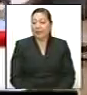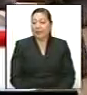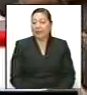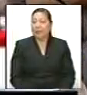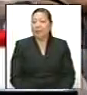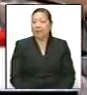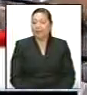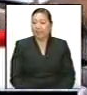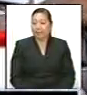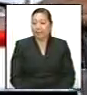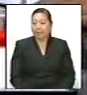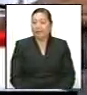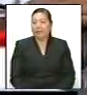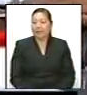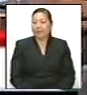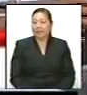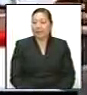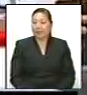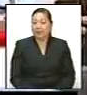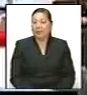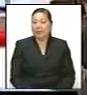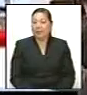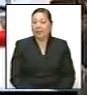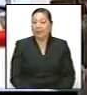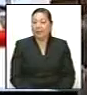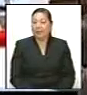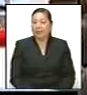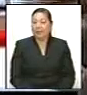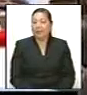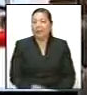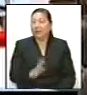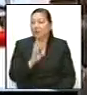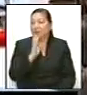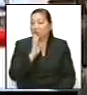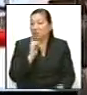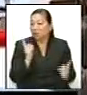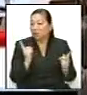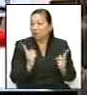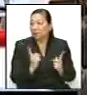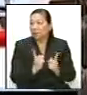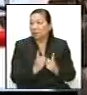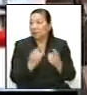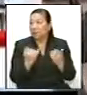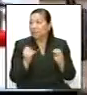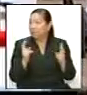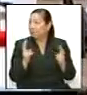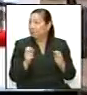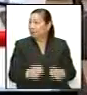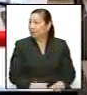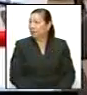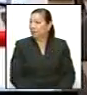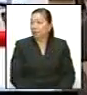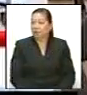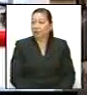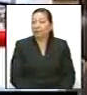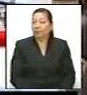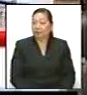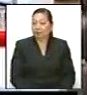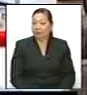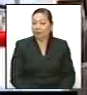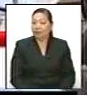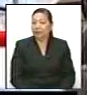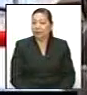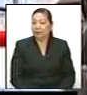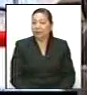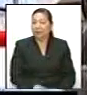Muchísimas gracias, muchísimas gracias, señor presidente. Sí, vamos a ser breves, Tomás. Bueno, este tema de las consultorías, señor presidente, por su intermedio, al Premier y al